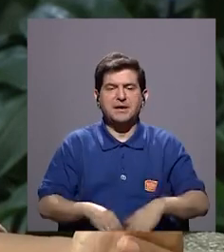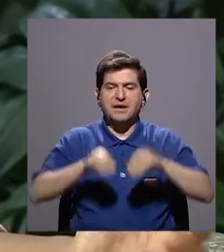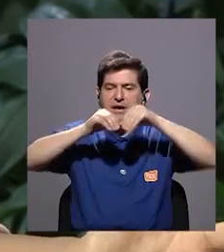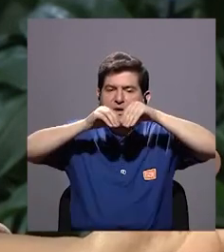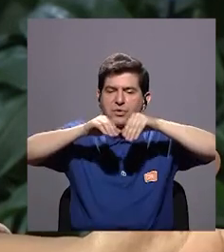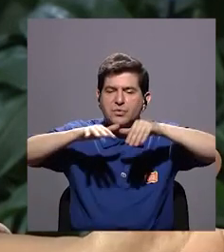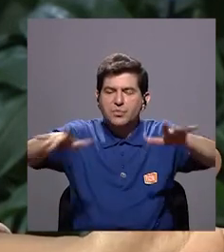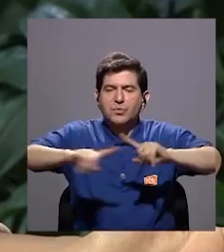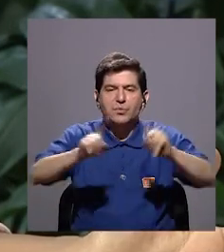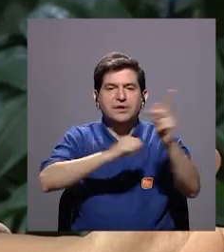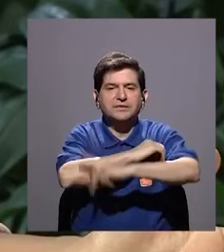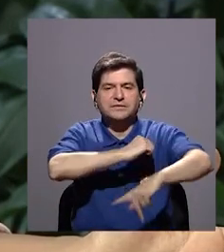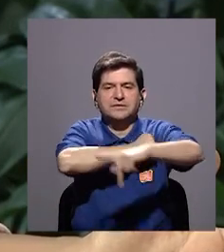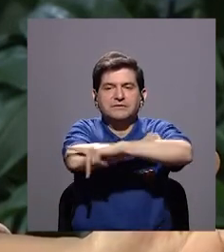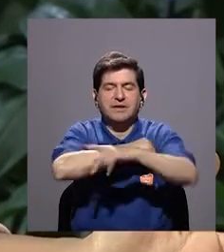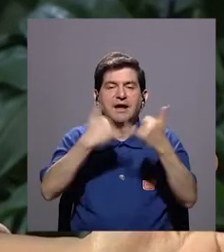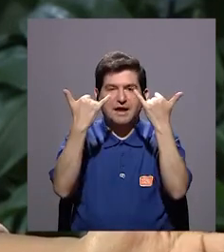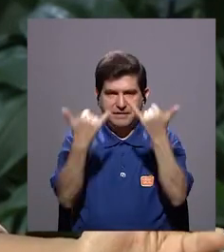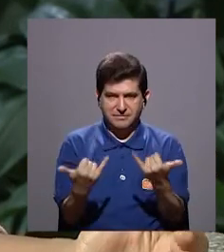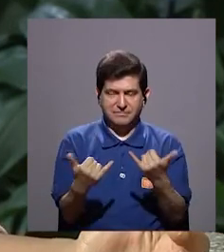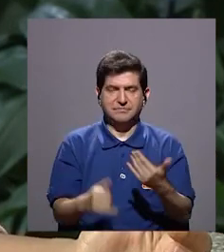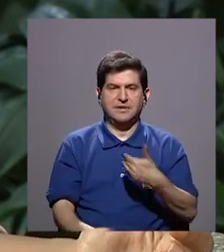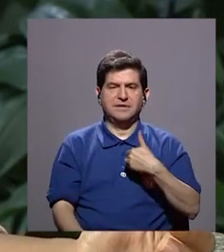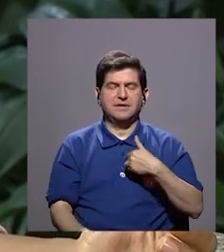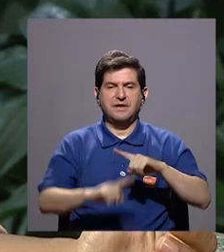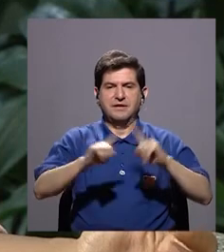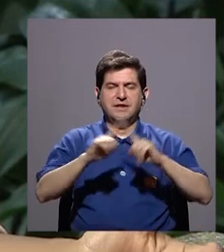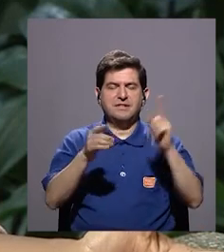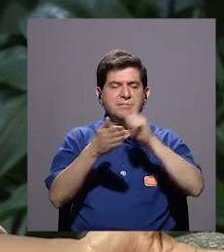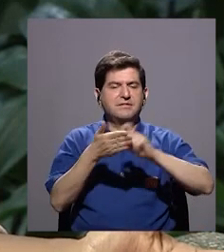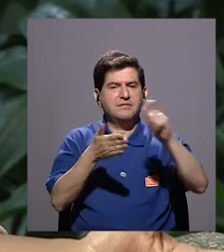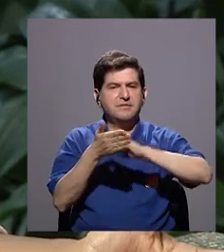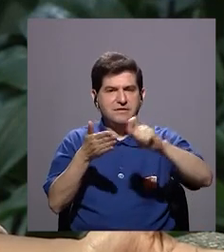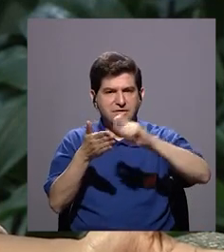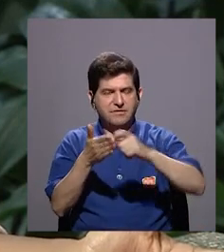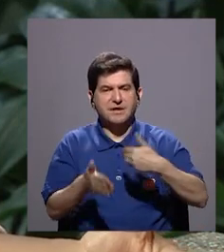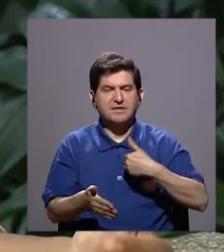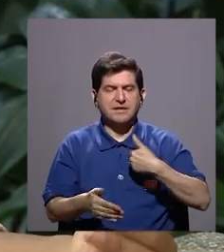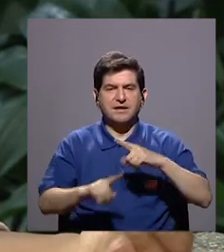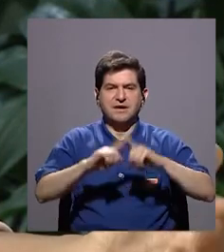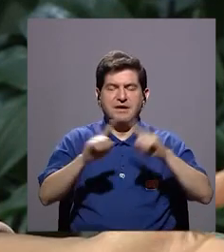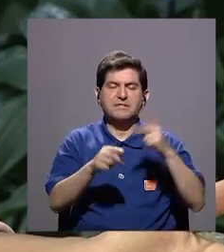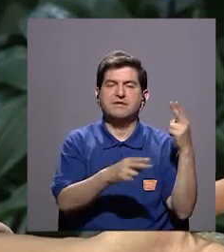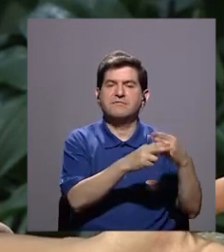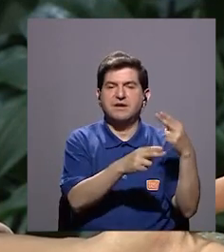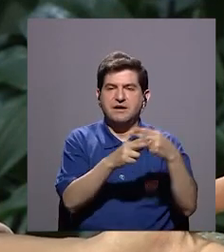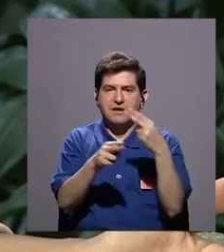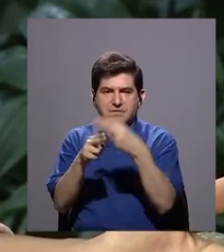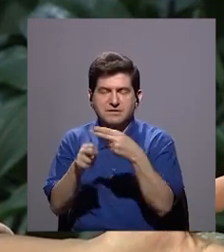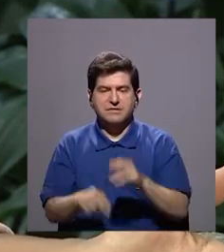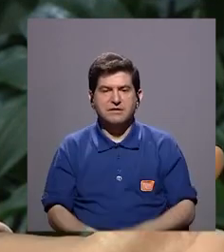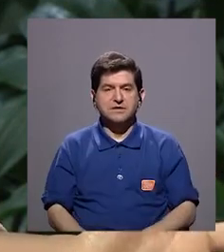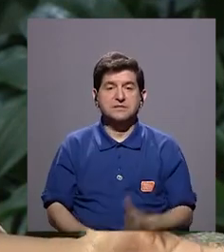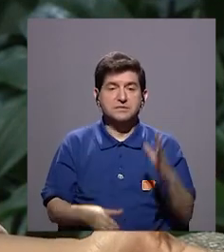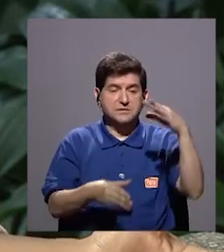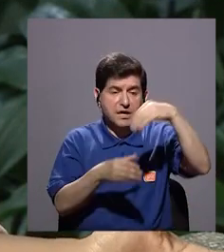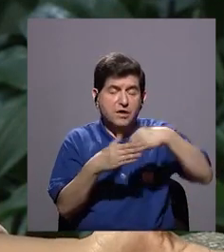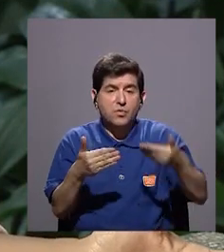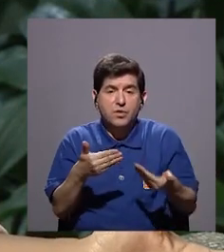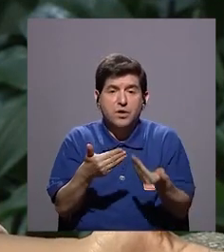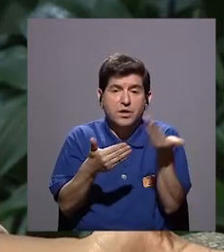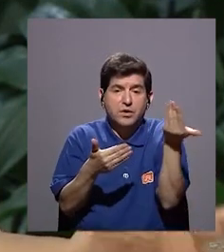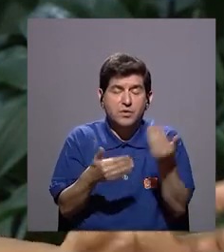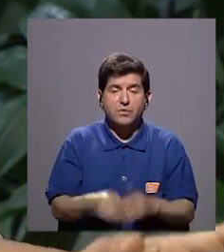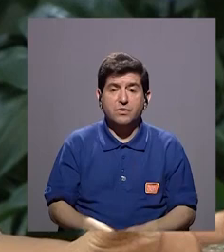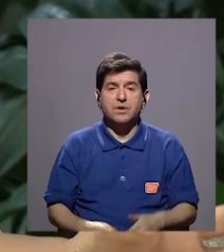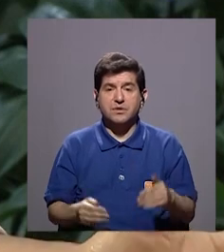ido difundiendo por muchos países. Actualmente hay diversas escuelas que tienen diversos nombres y han ido incorporando